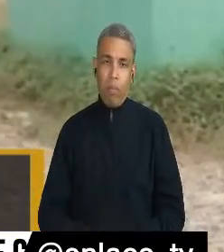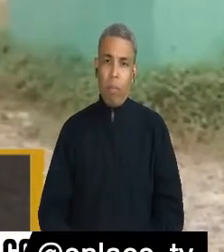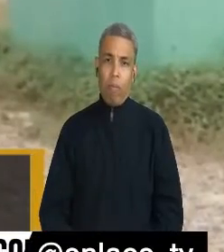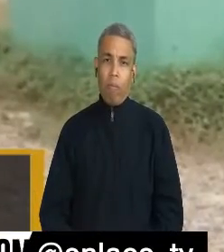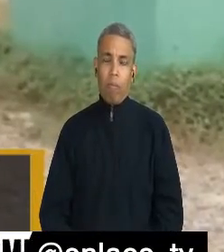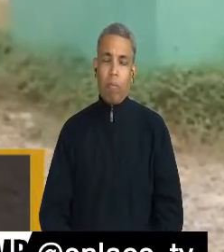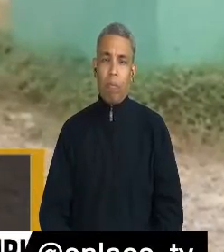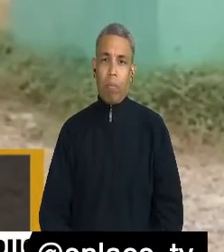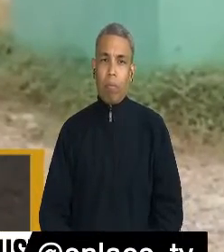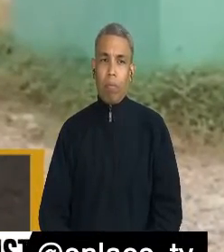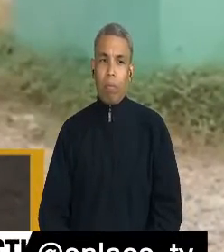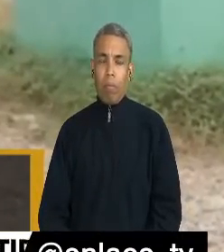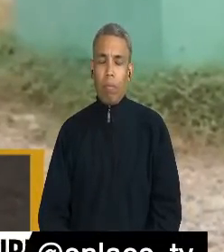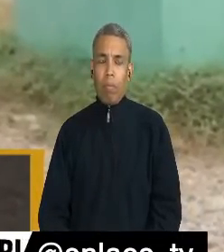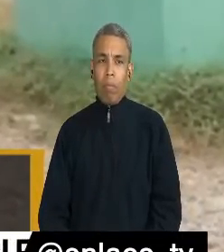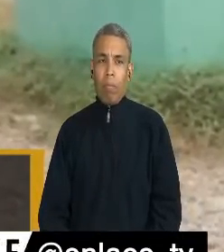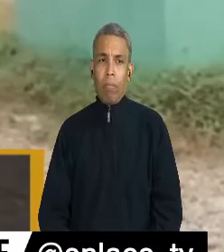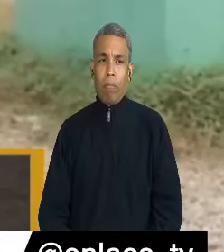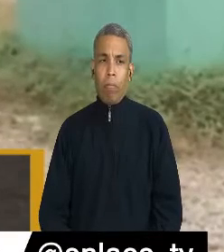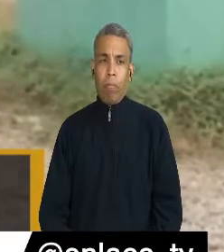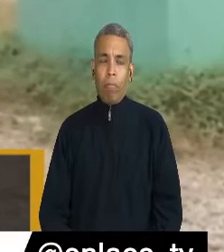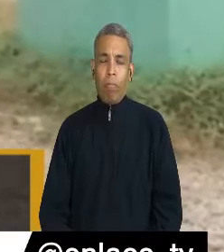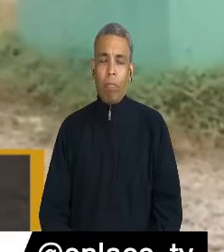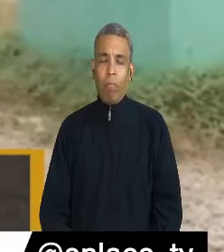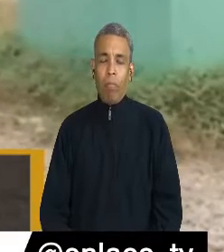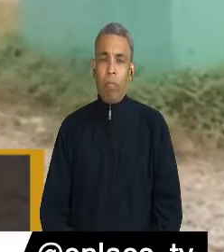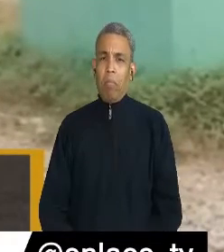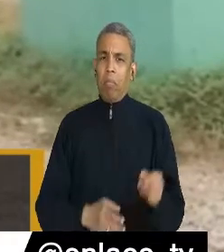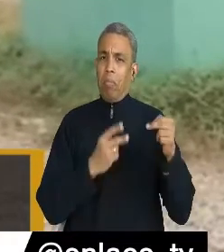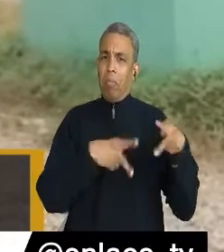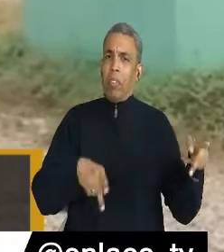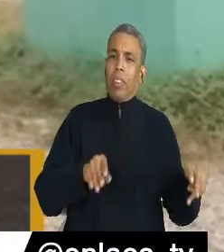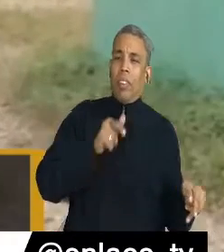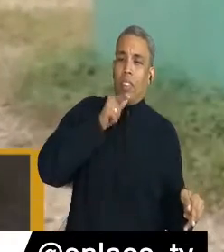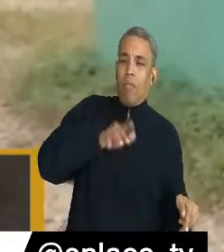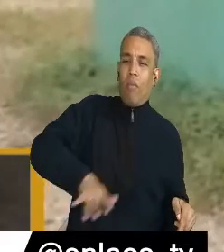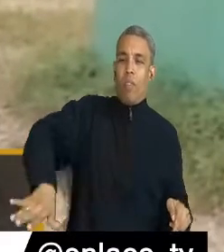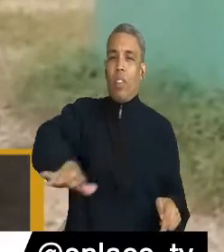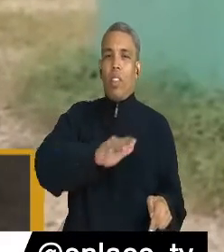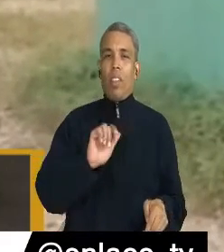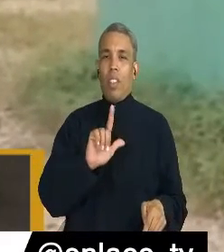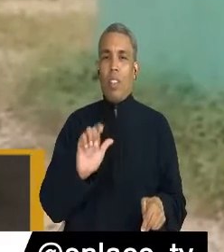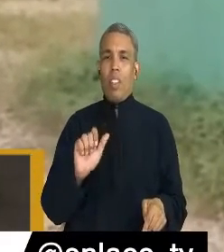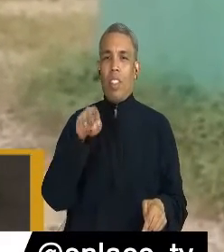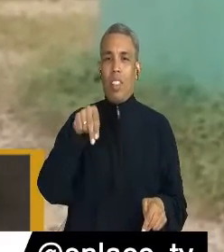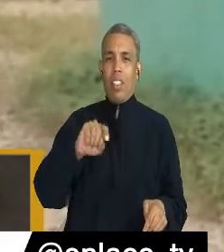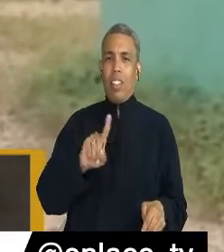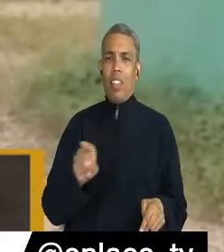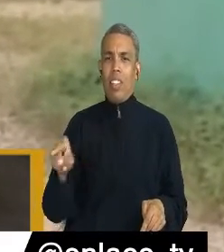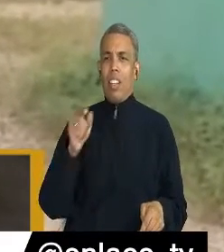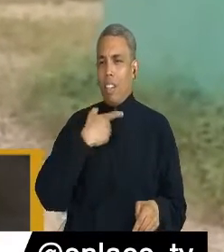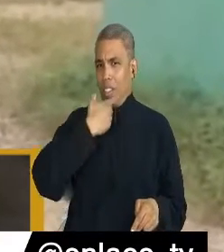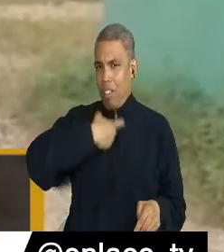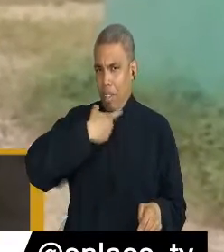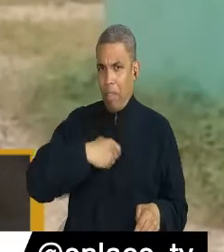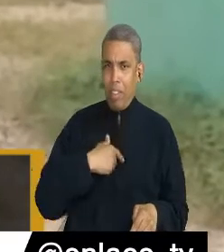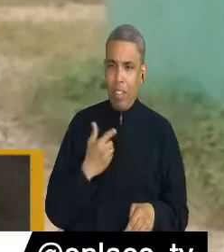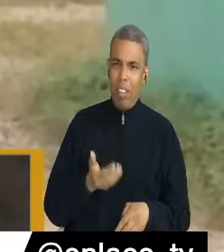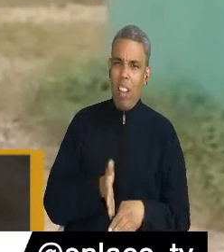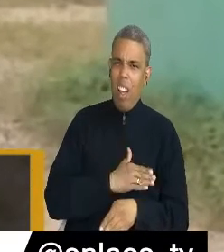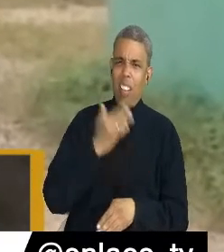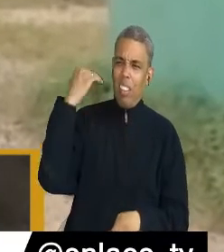un grupo de personas pudieron retornar a su tierra en la vereda llana cascajales de san vicente de chucurí luego de que un grupo al margen de la ley